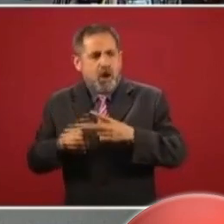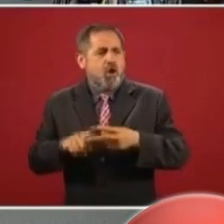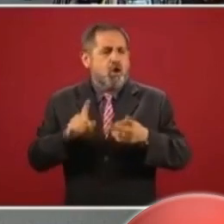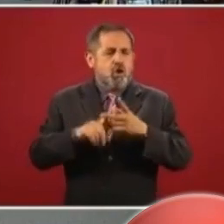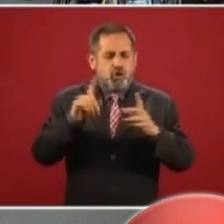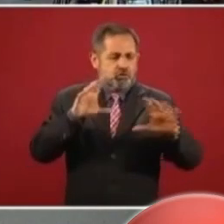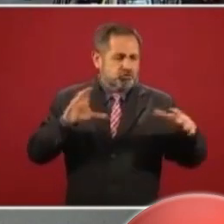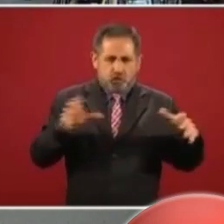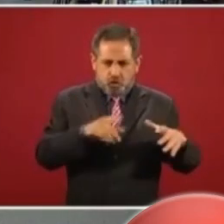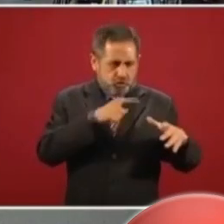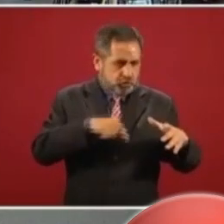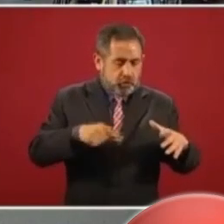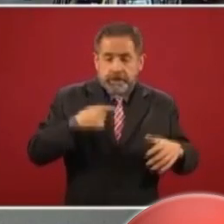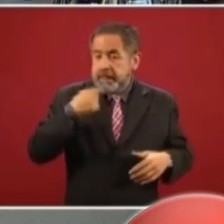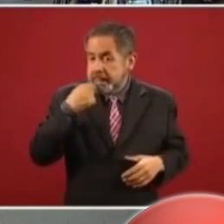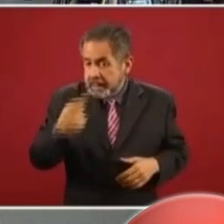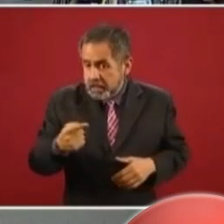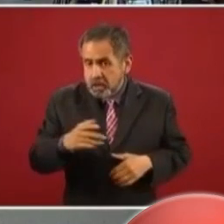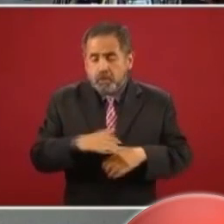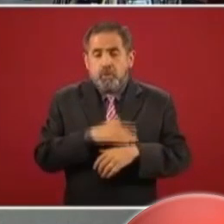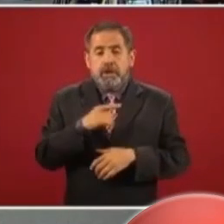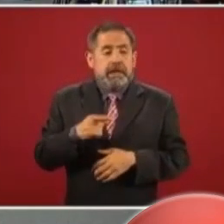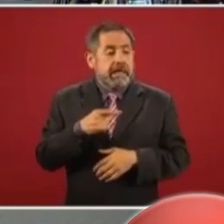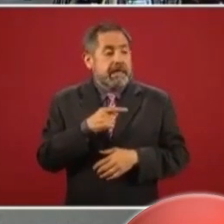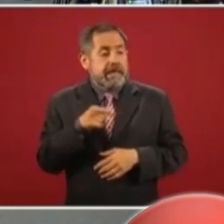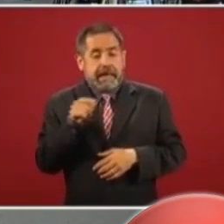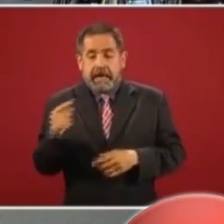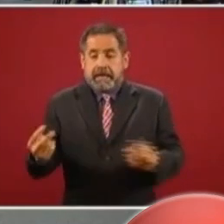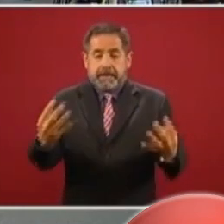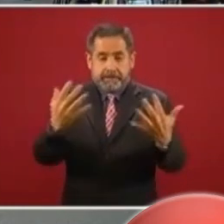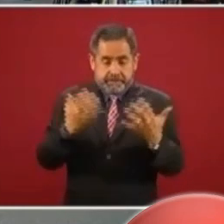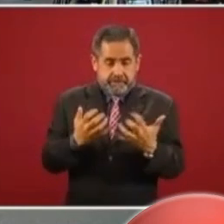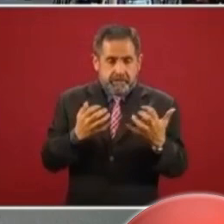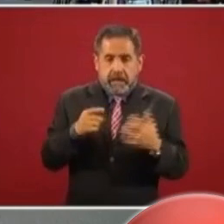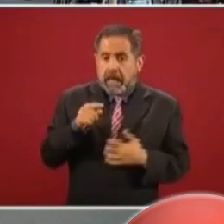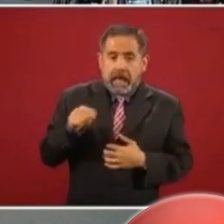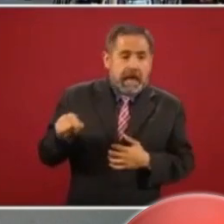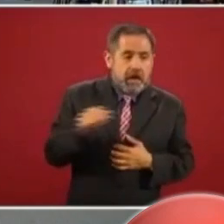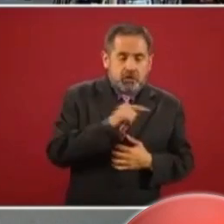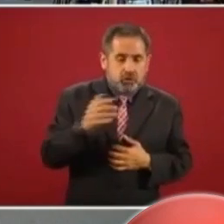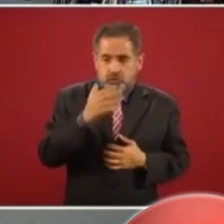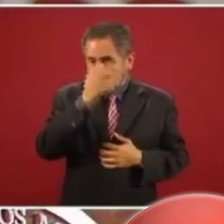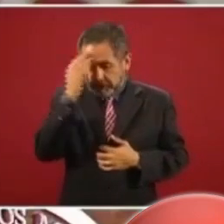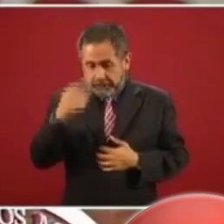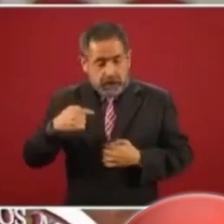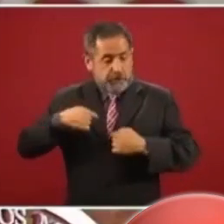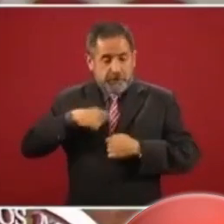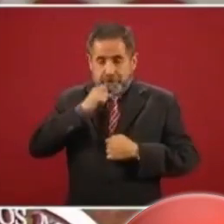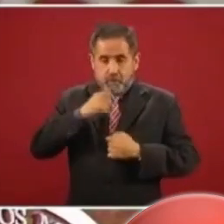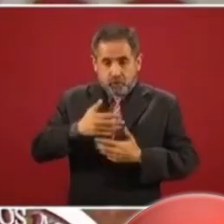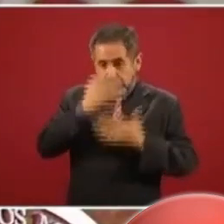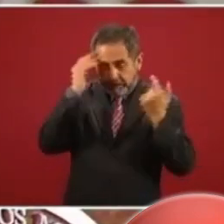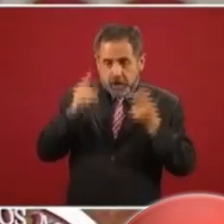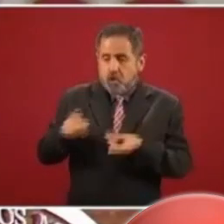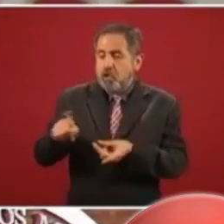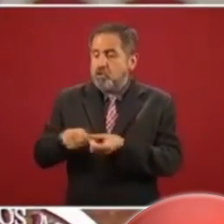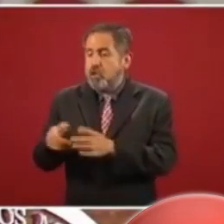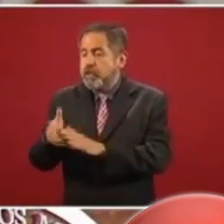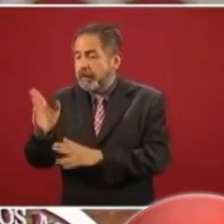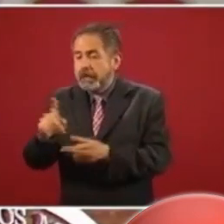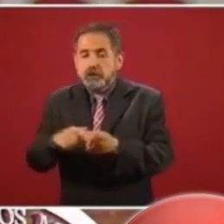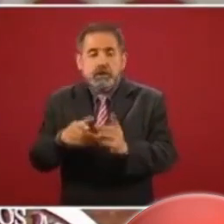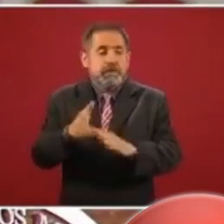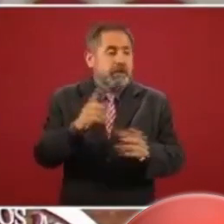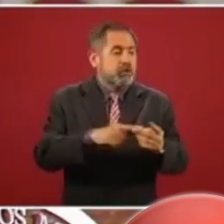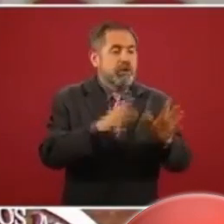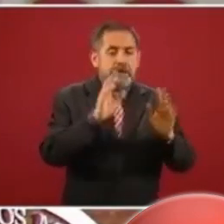Técnico. Lo digo porque en el momento que ellos llegaron ahí, ni ellos ni nosotros sabíamos a dónde se iban a ir. No es tanto